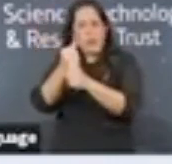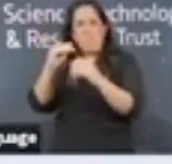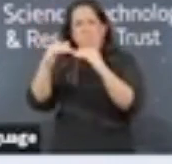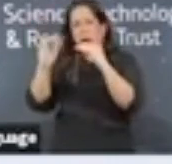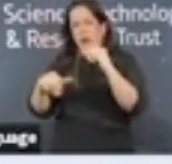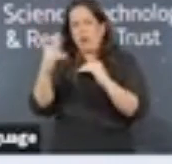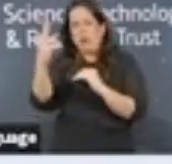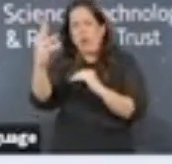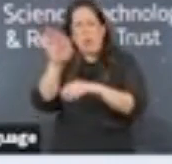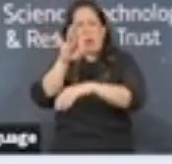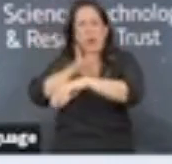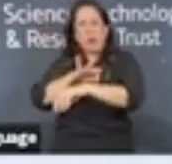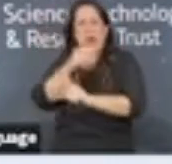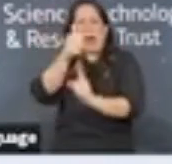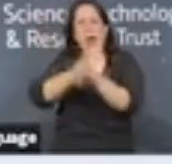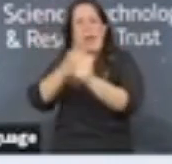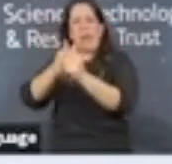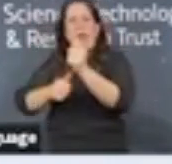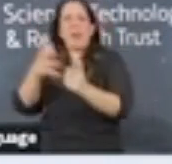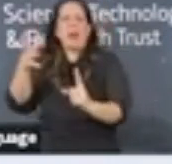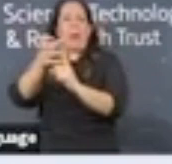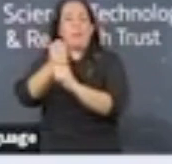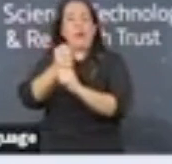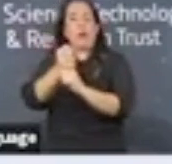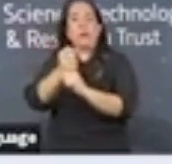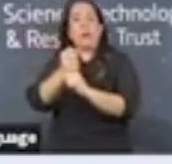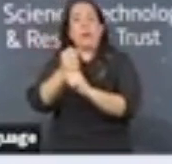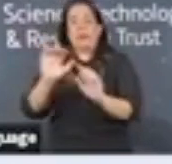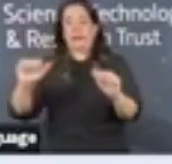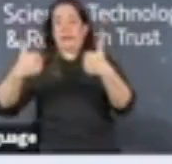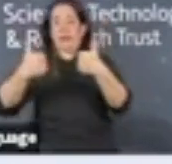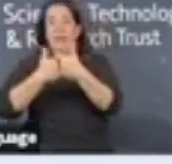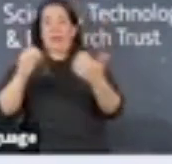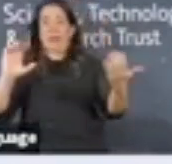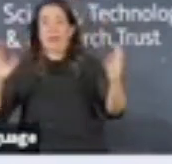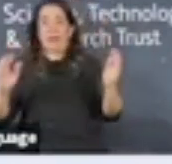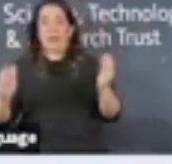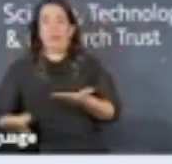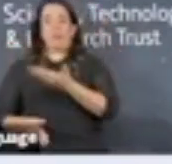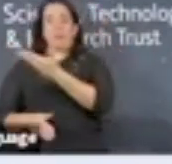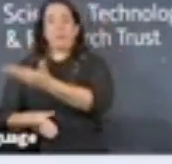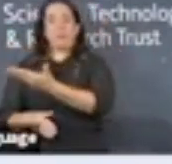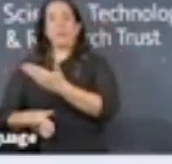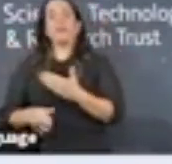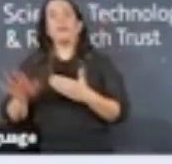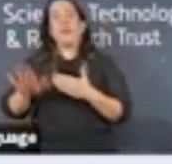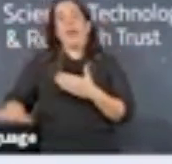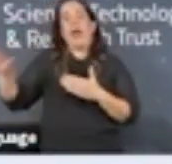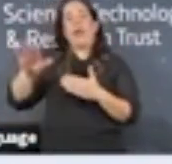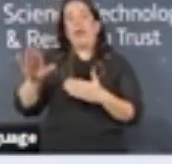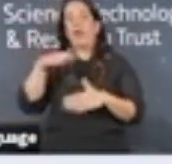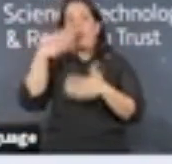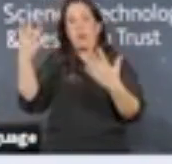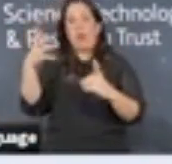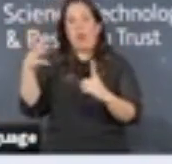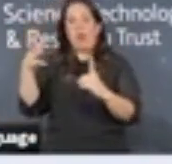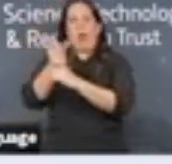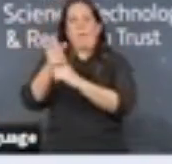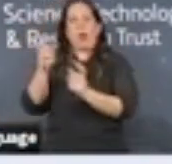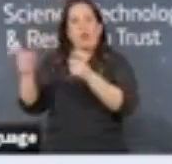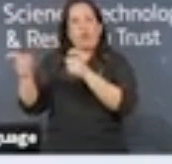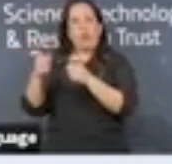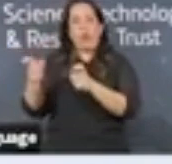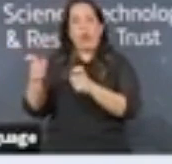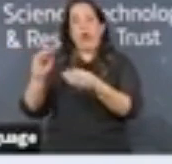mosquitos por trampa. Mientras que en el sitio donde no había trampas de control, el número